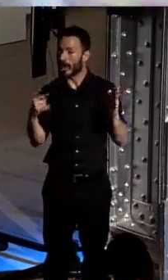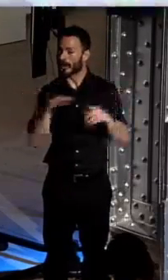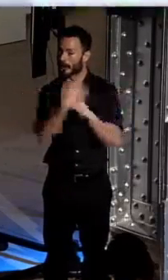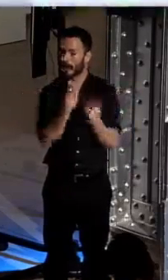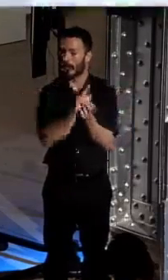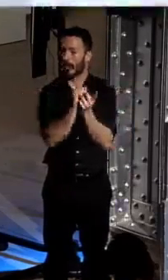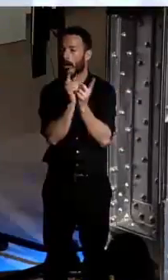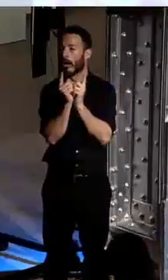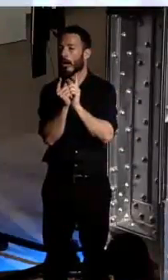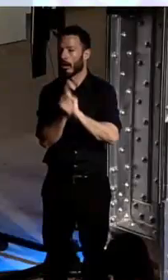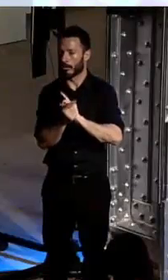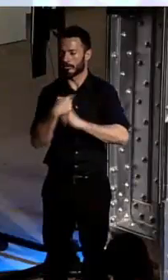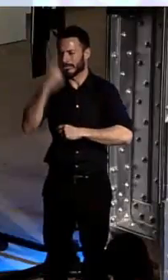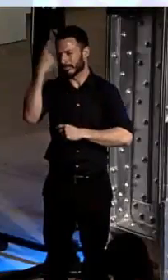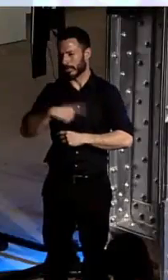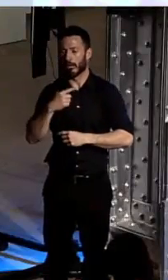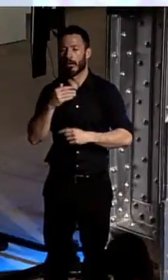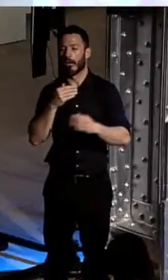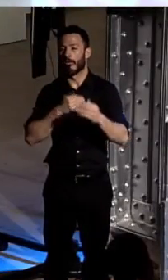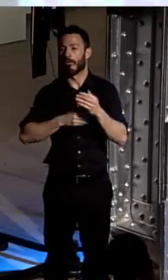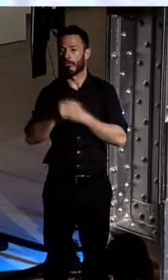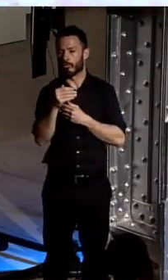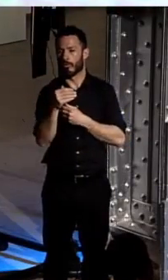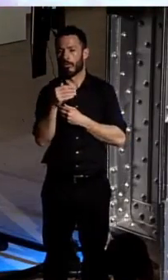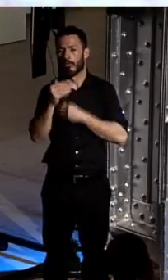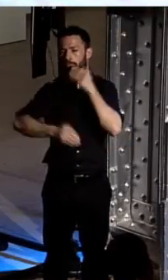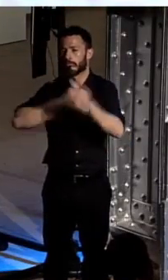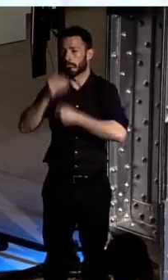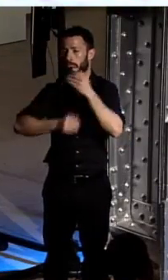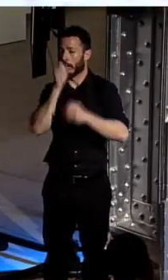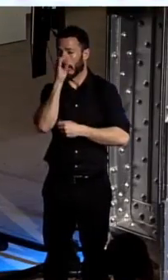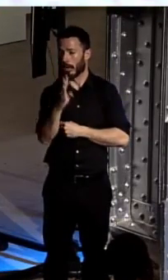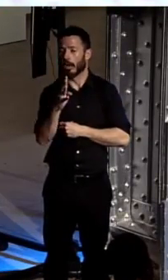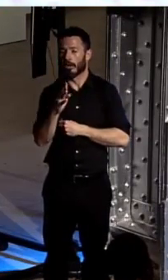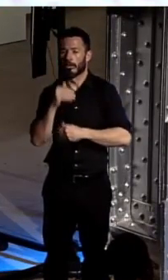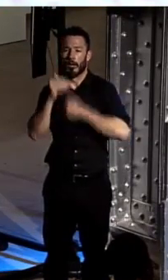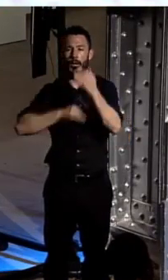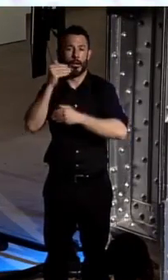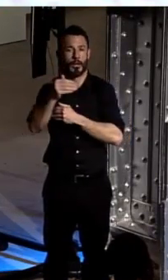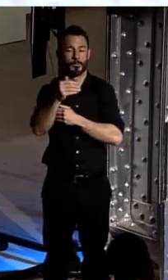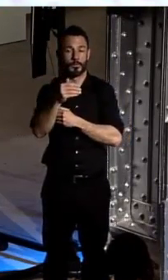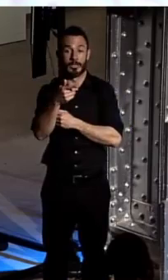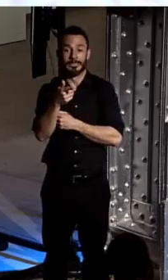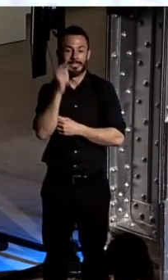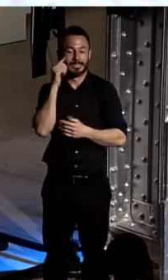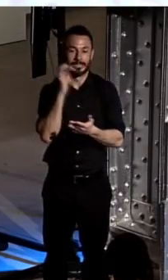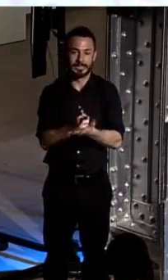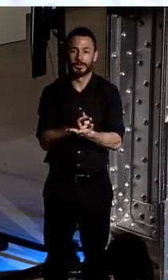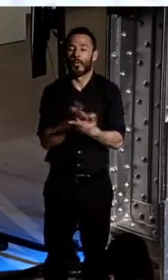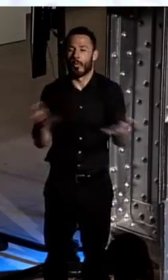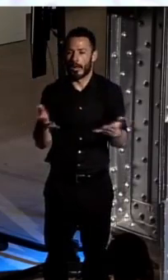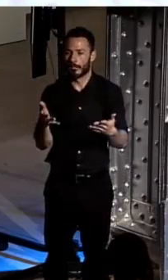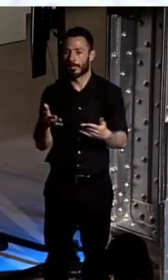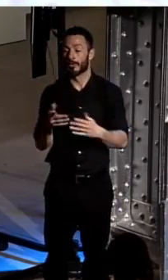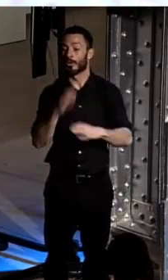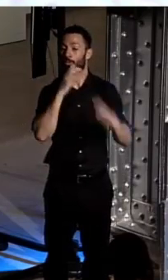cambiar y estoy convencida de que vamos a ver un avance muy significativo en los próximos años. Y el reto es cómo pasar de una comunicación